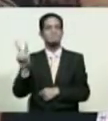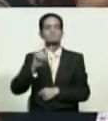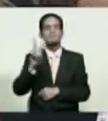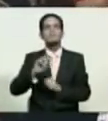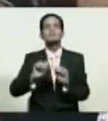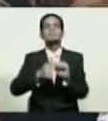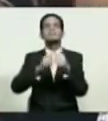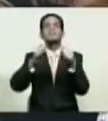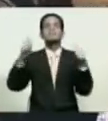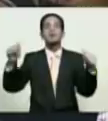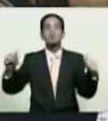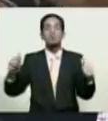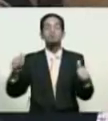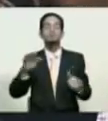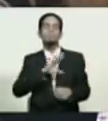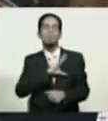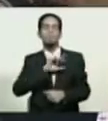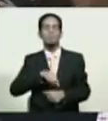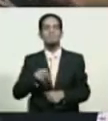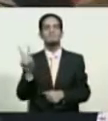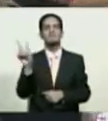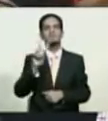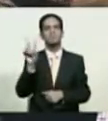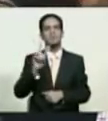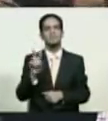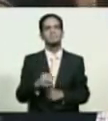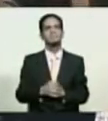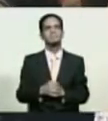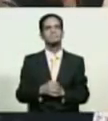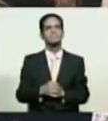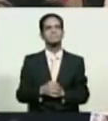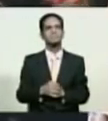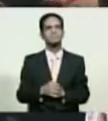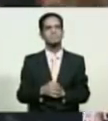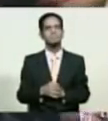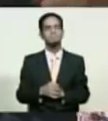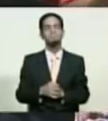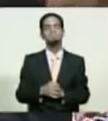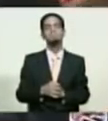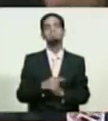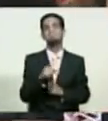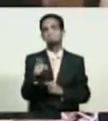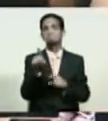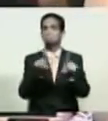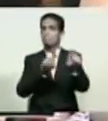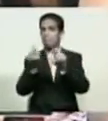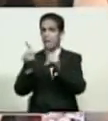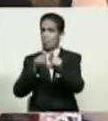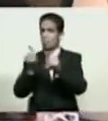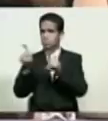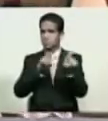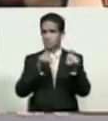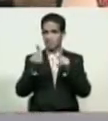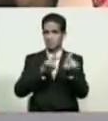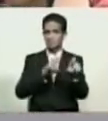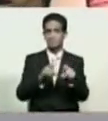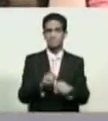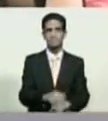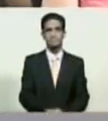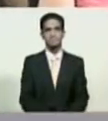la prosperidad de Venezuela. Con mucho gusto contestaremos las preguntas.